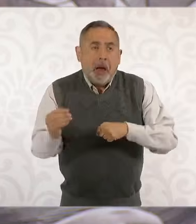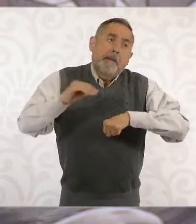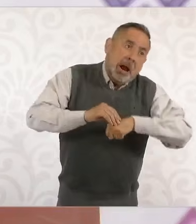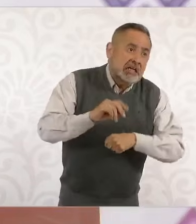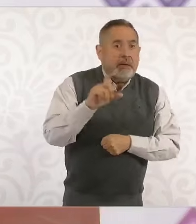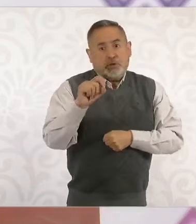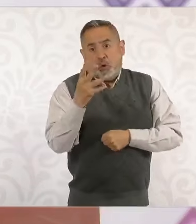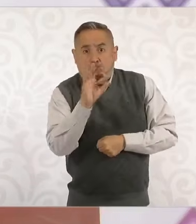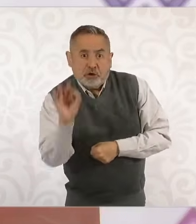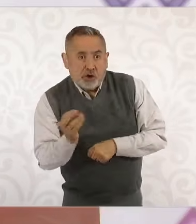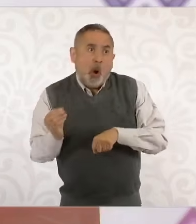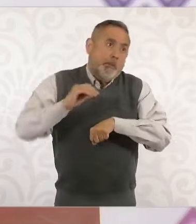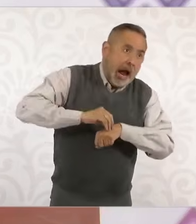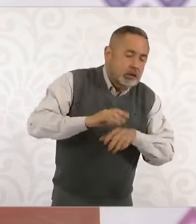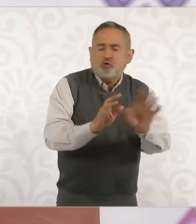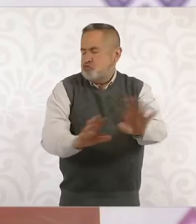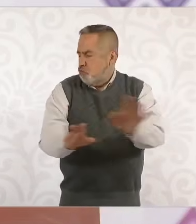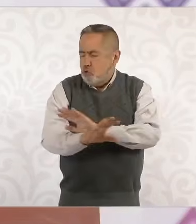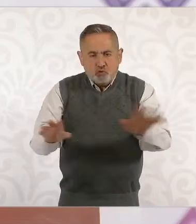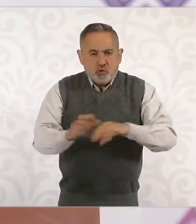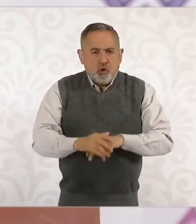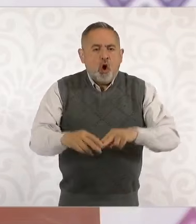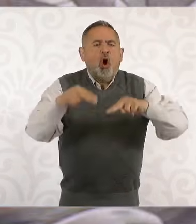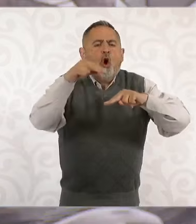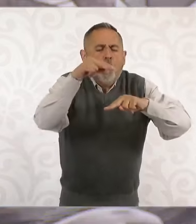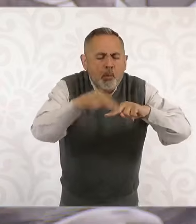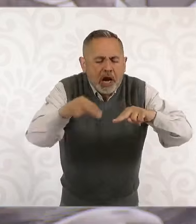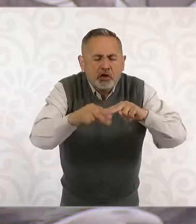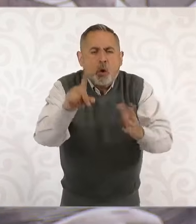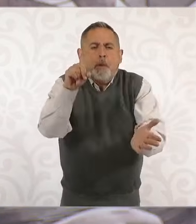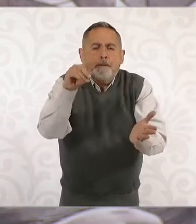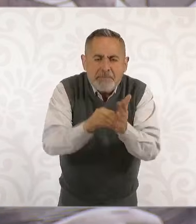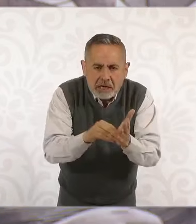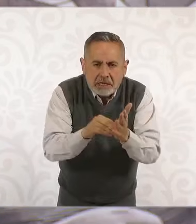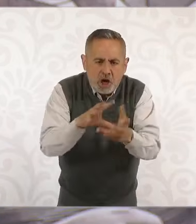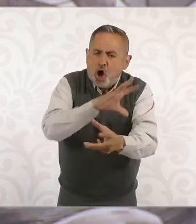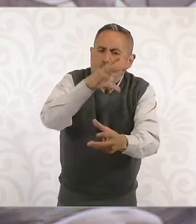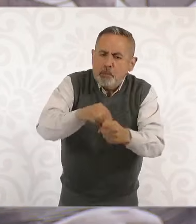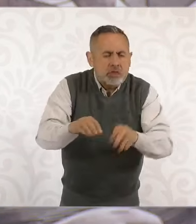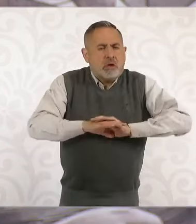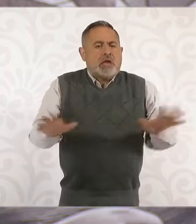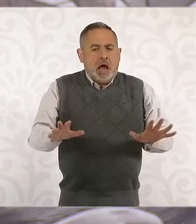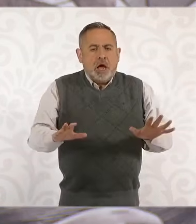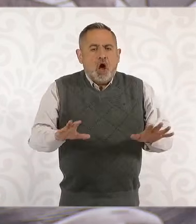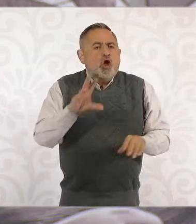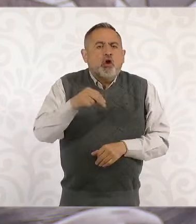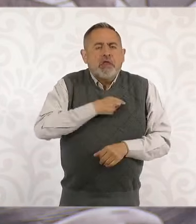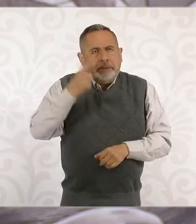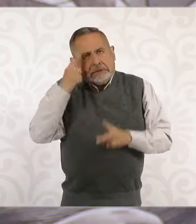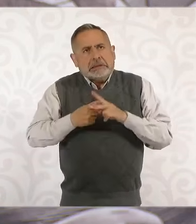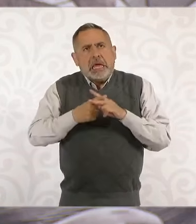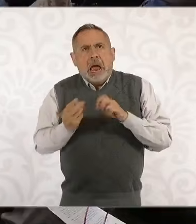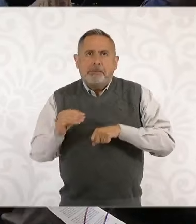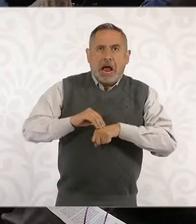porque no sé qué, no. Aquí las boleteras le tienen que decir a la persona, el boleto te cuesta 1,000 pesos y ya te incluye todo, para que no tengas que estar